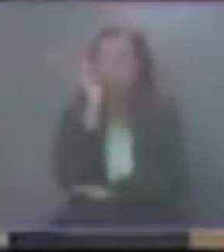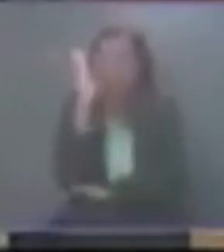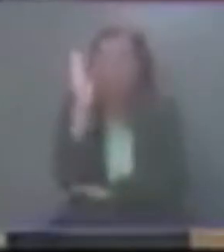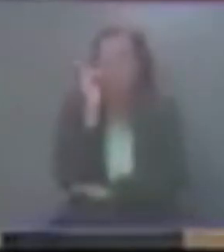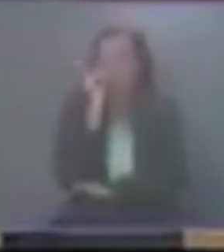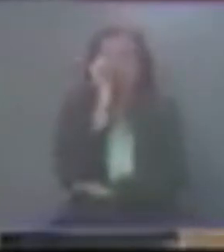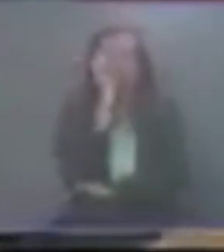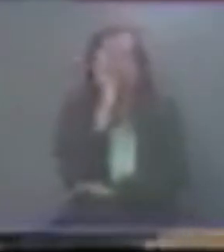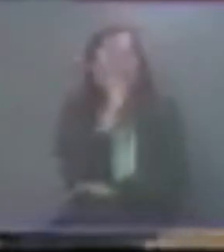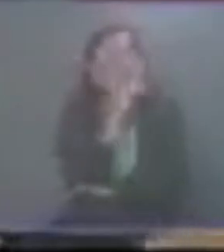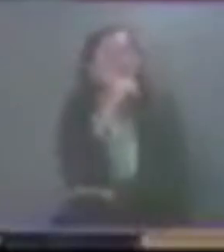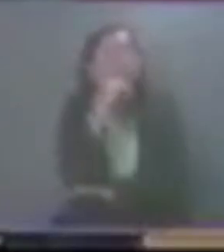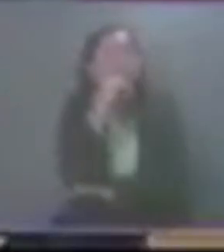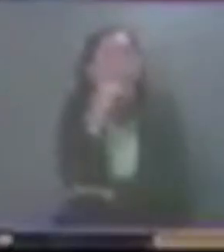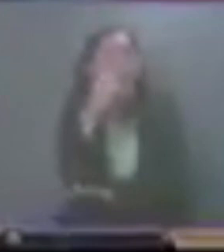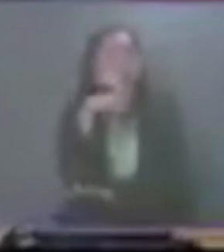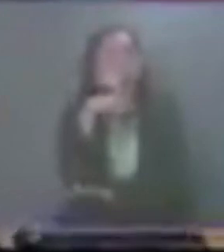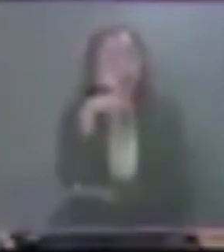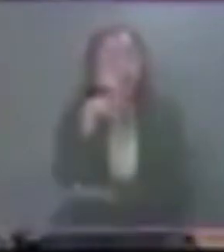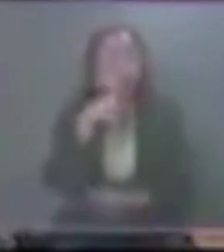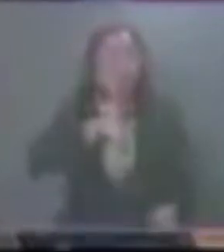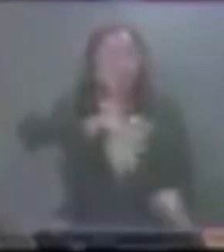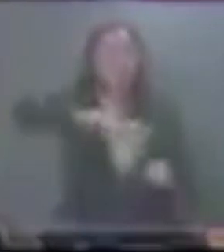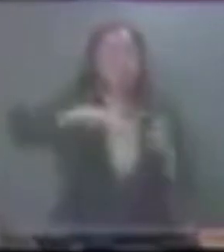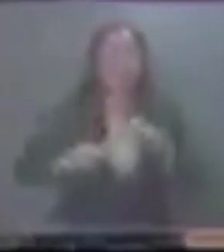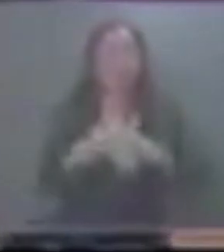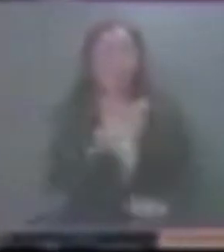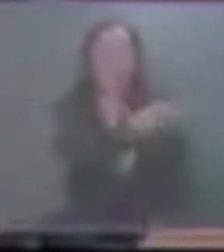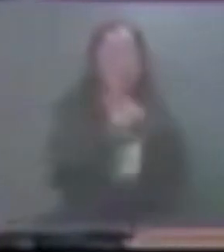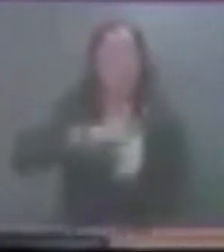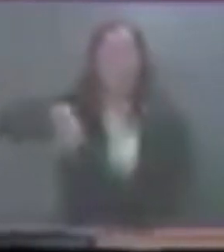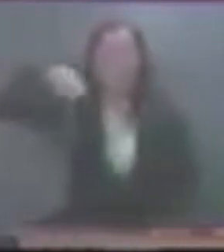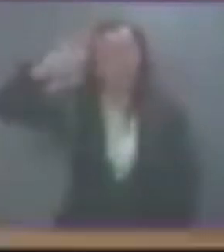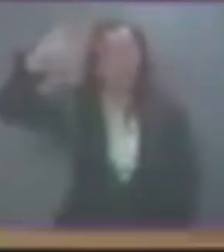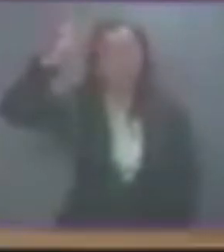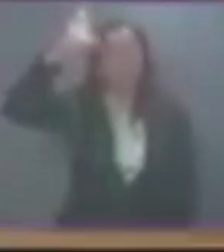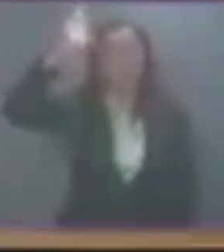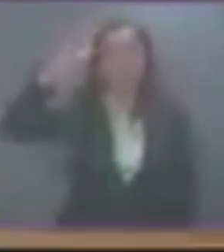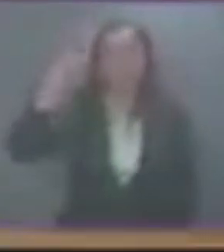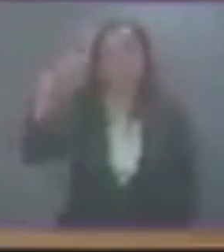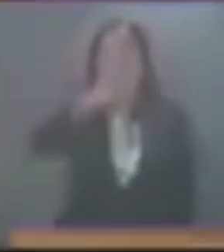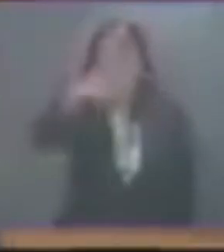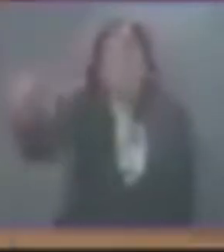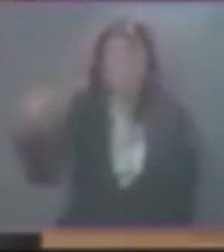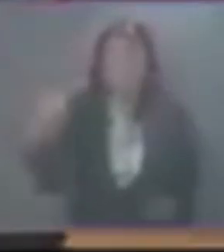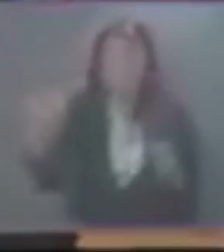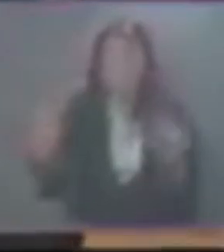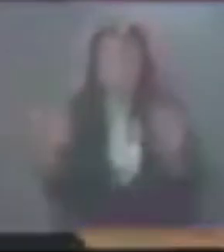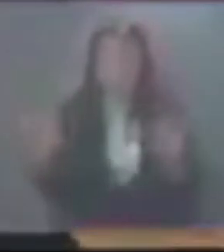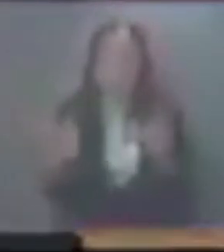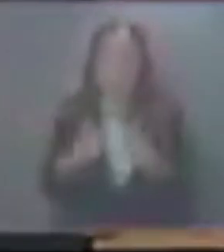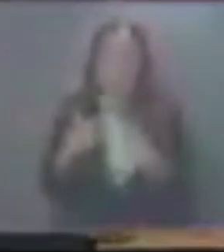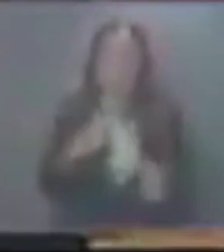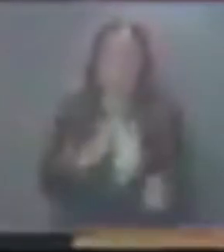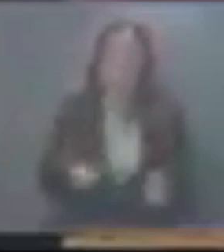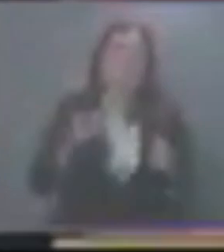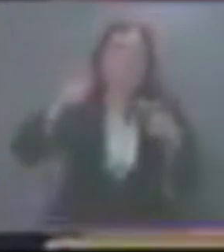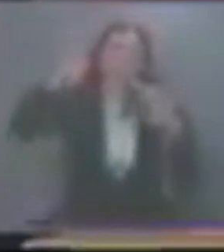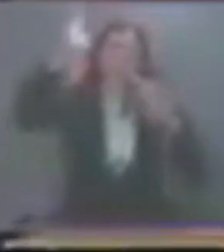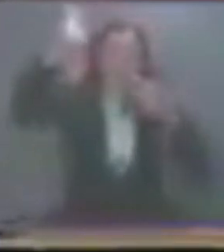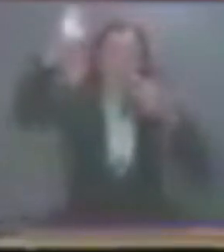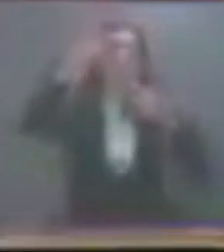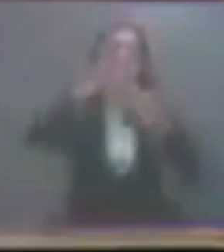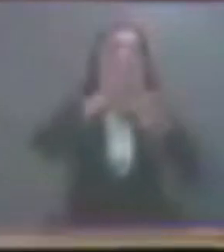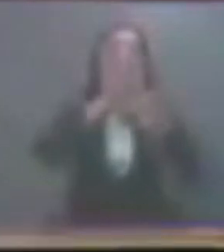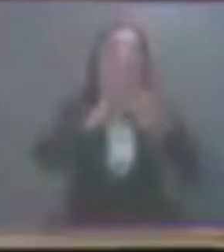tendido hoy vengo con ganas de parlamentar a ver se van a esperar mis colegas tengo mucho que decirles porque la